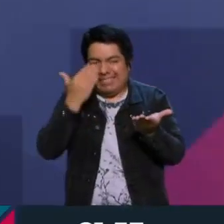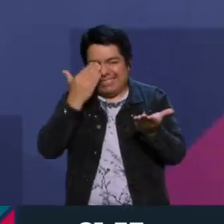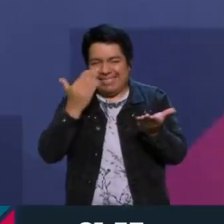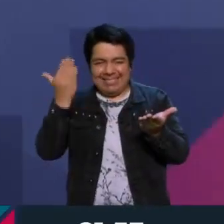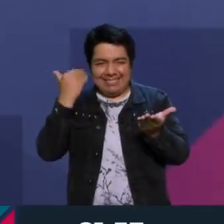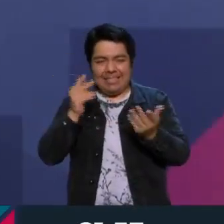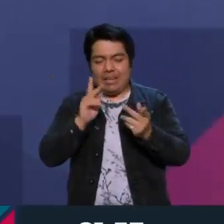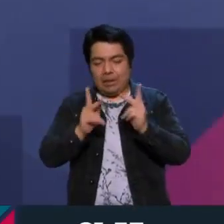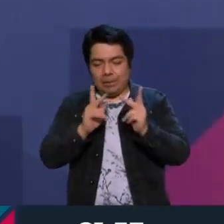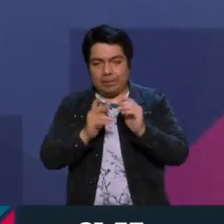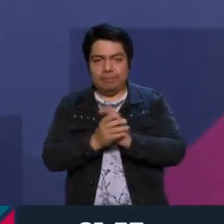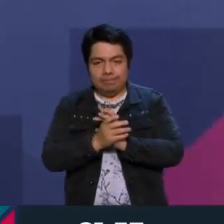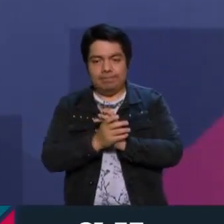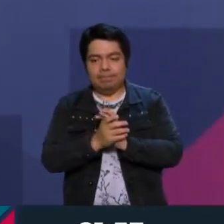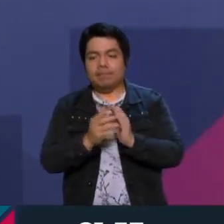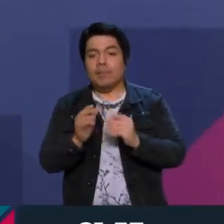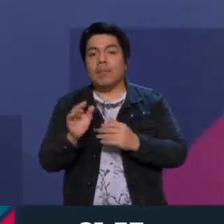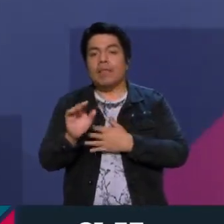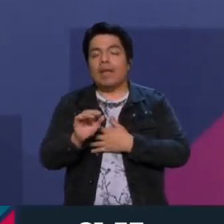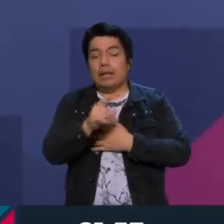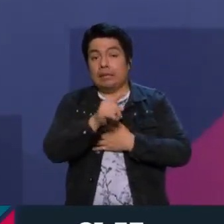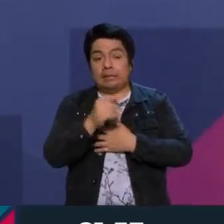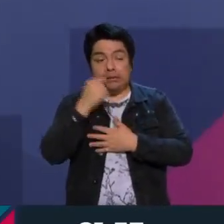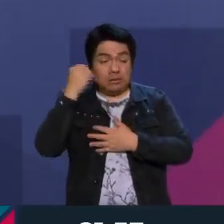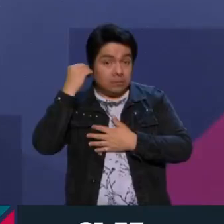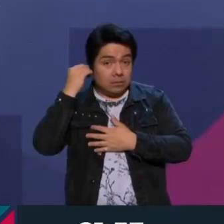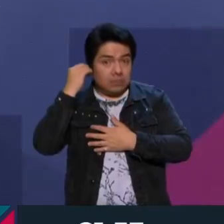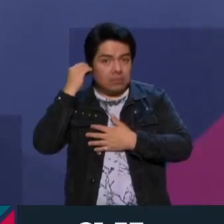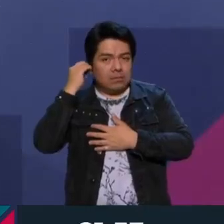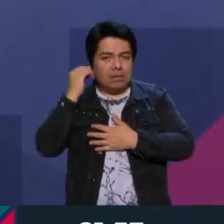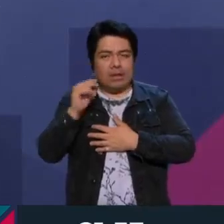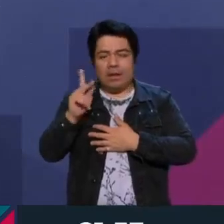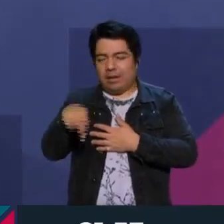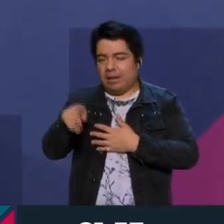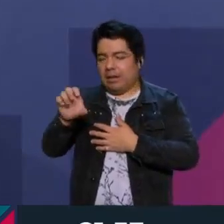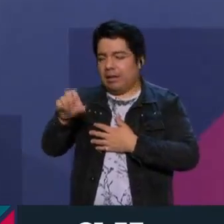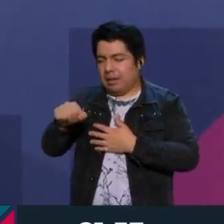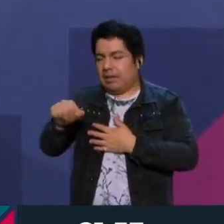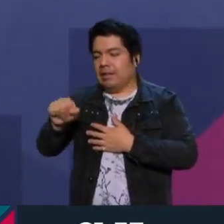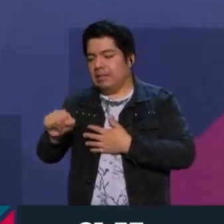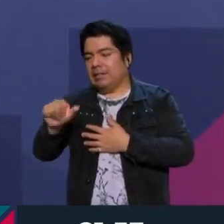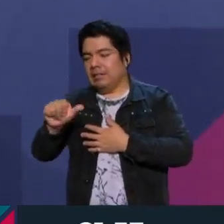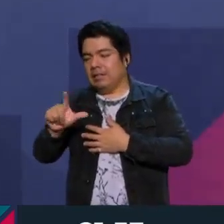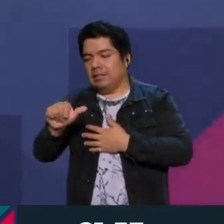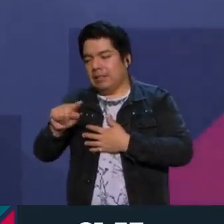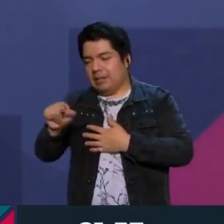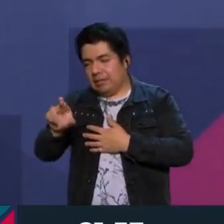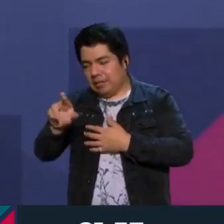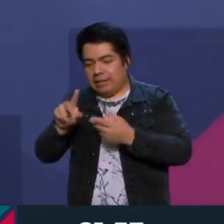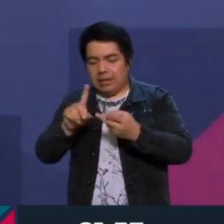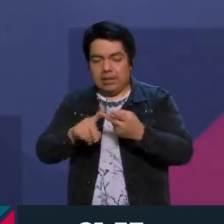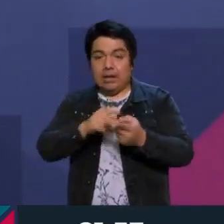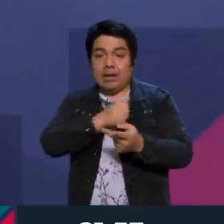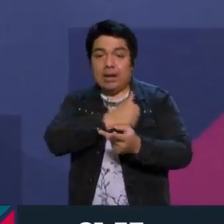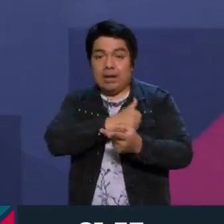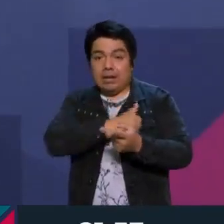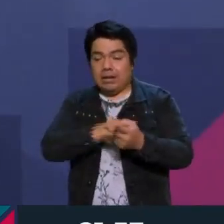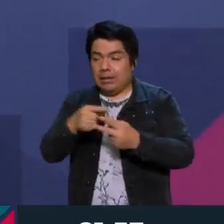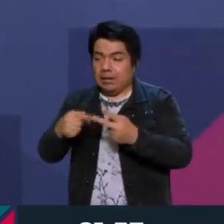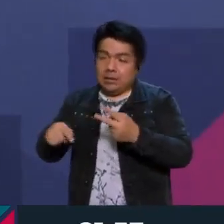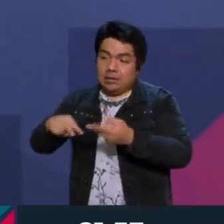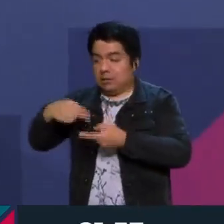acá, el saque del embajador de Estados Unidos, también el de Canadá, el recule de ellos y